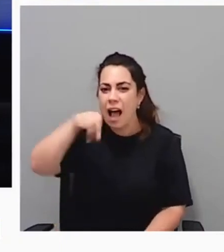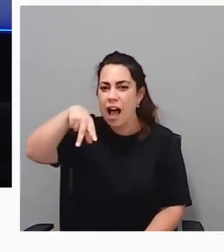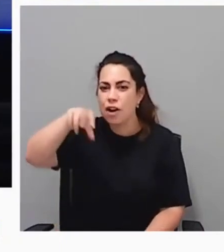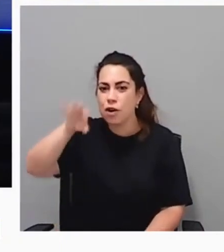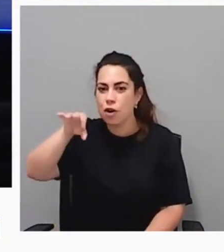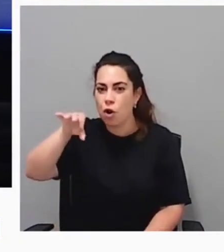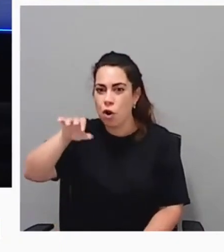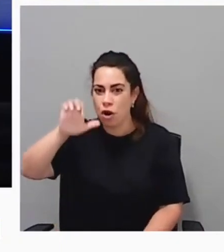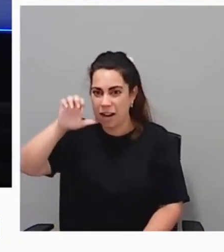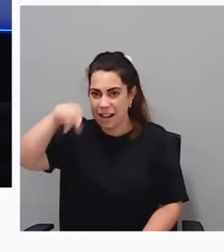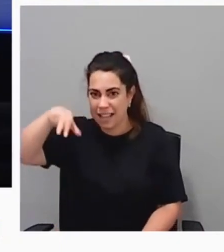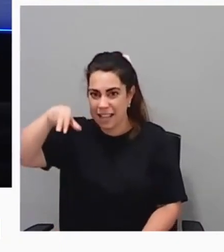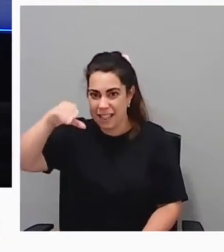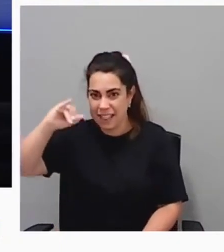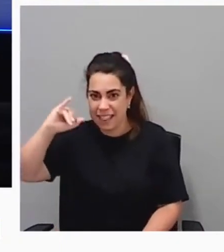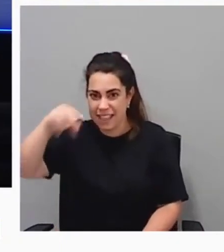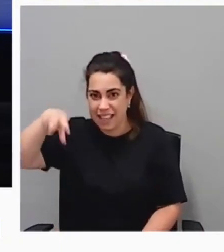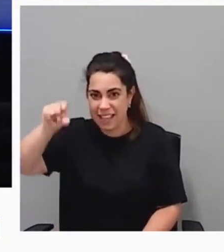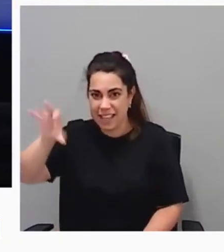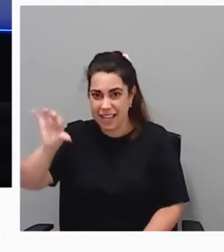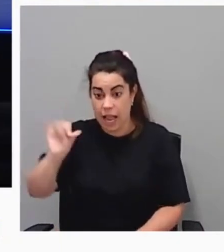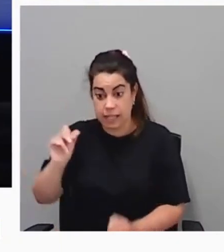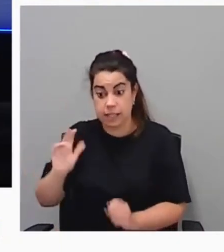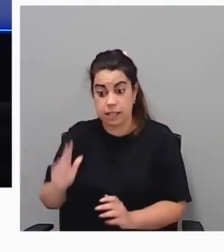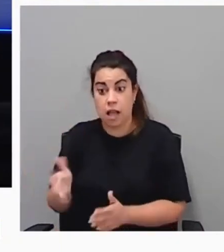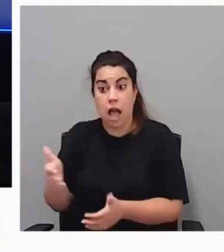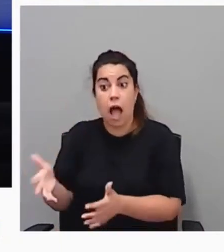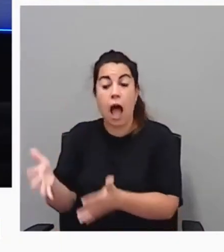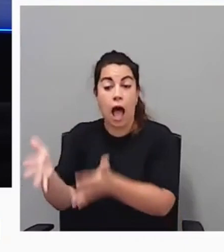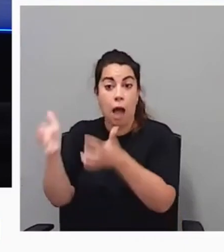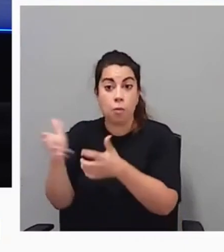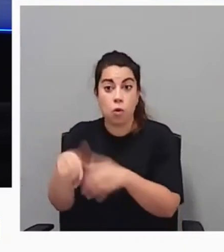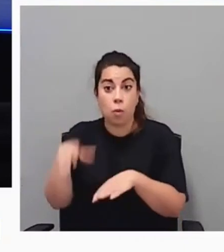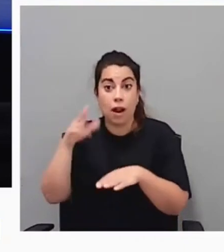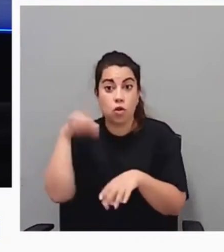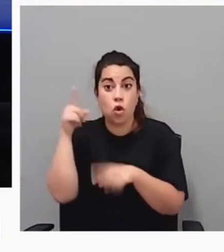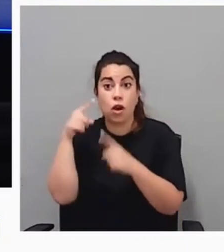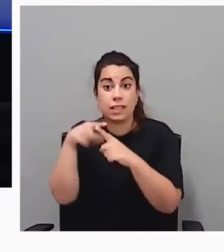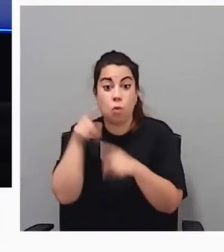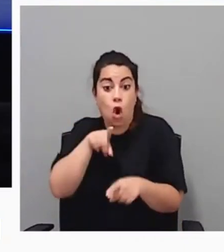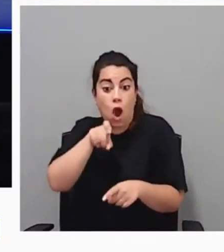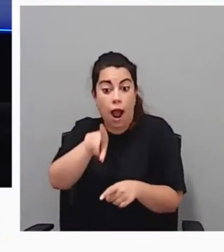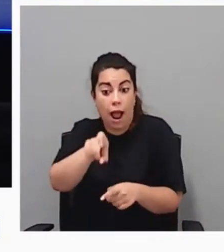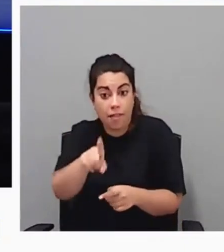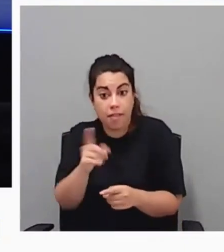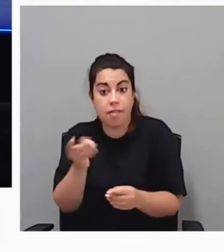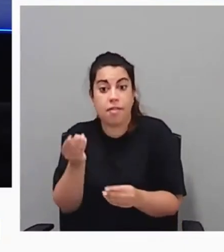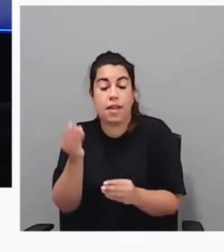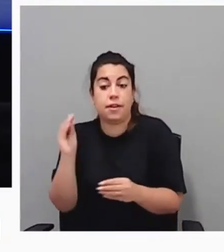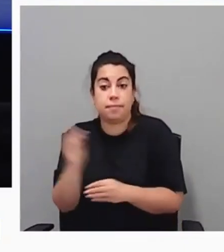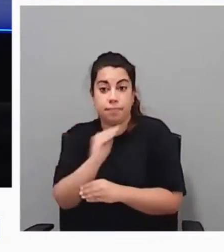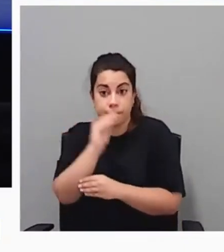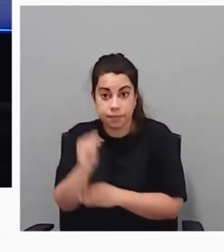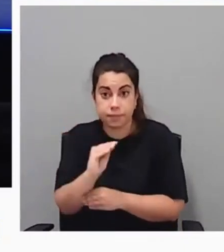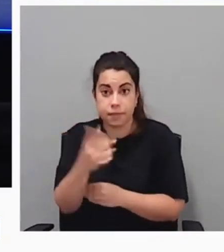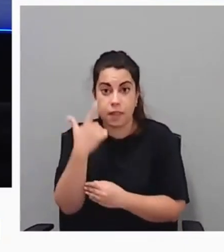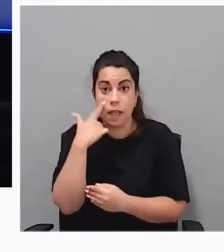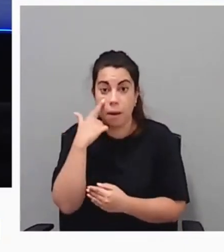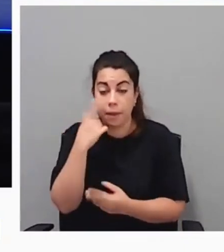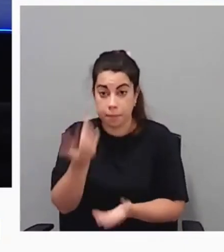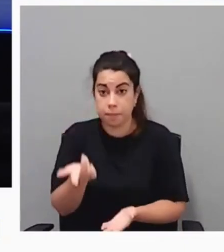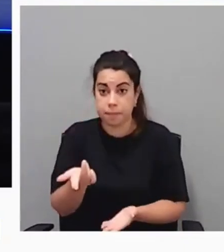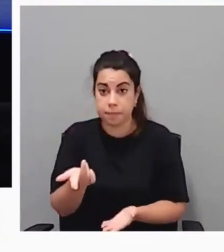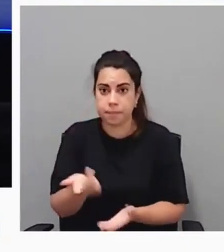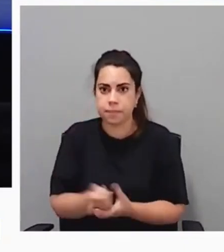en el tratamiento del cáncer precisamente por eso, porque siguen la misma manera de pensar reduccionista que la biología.